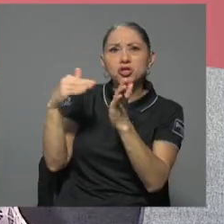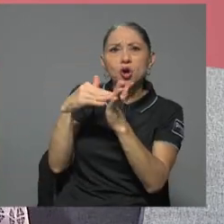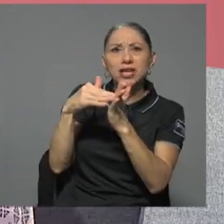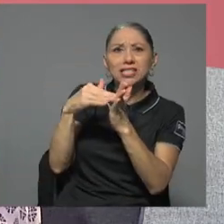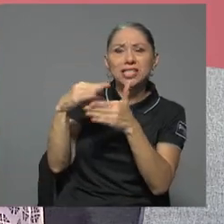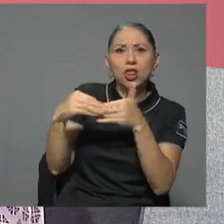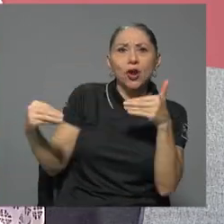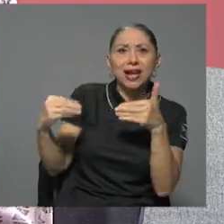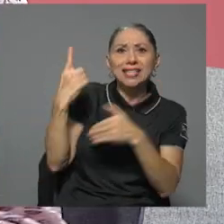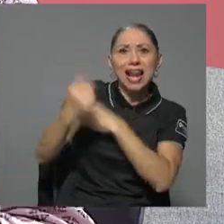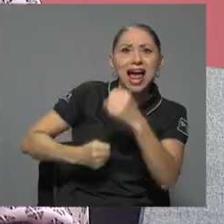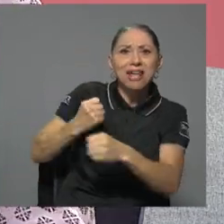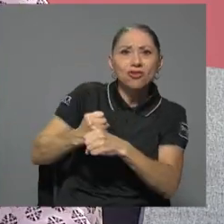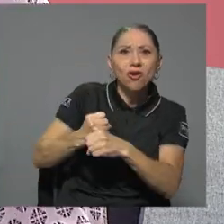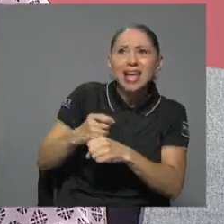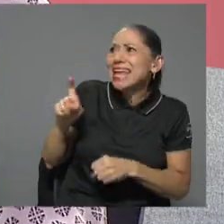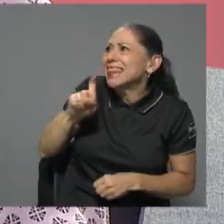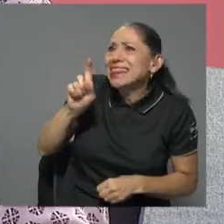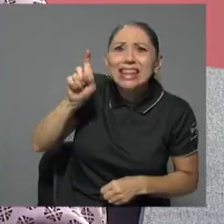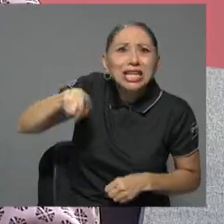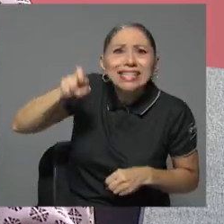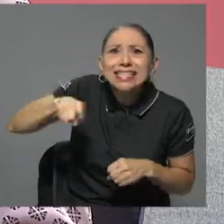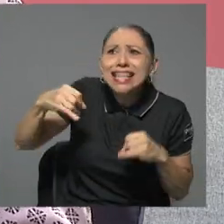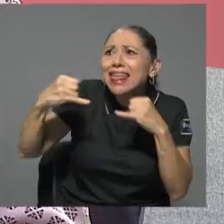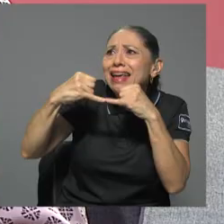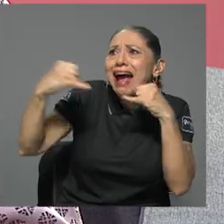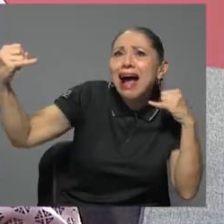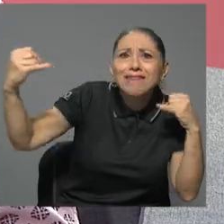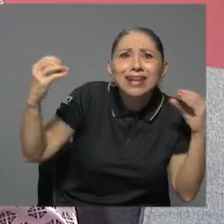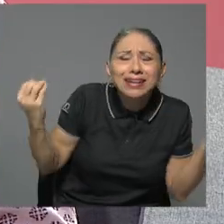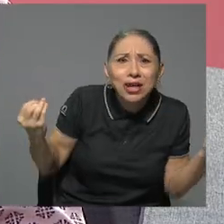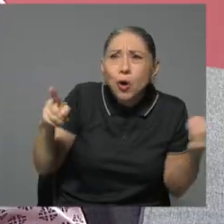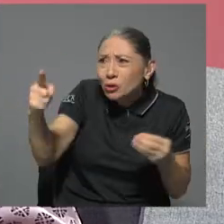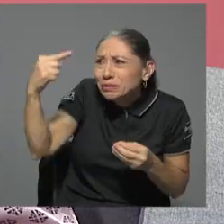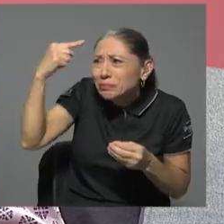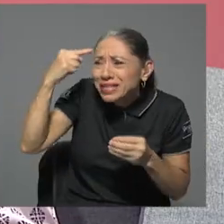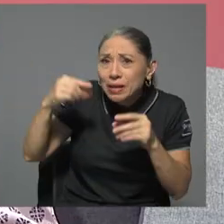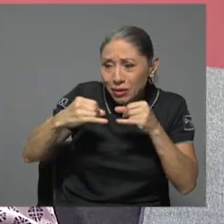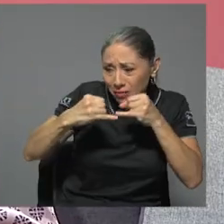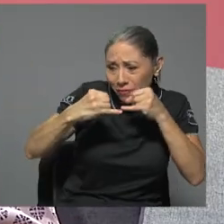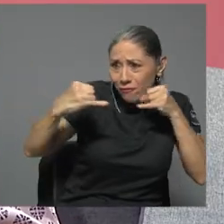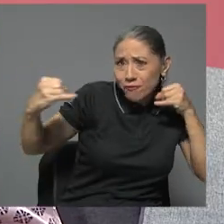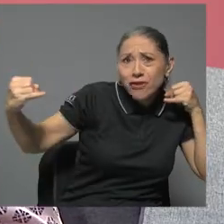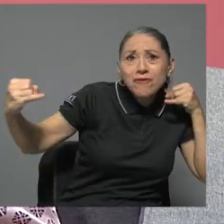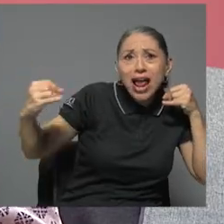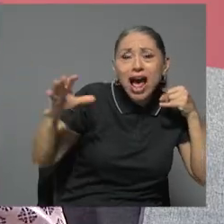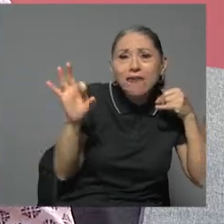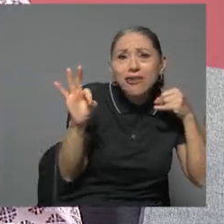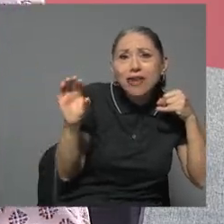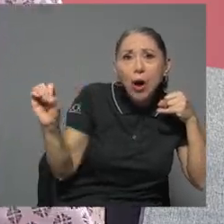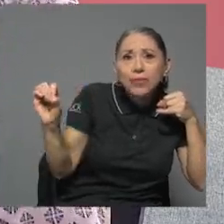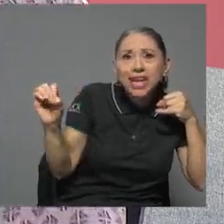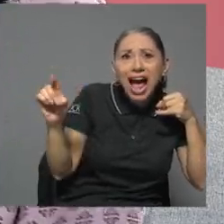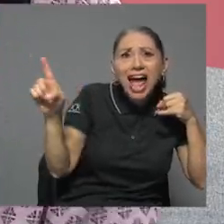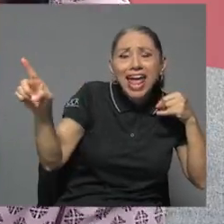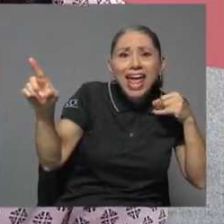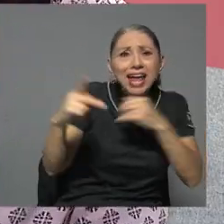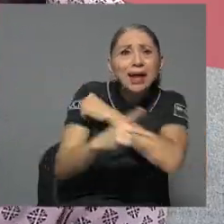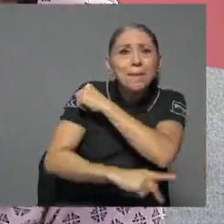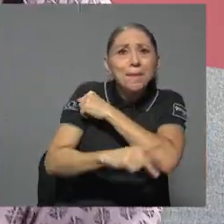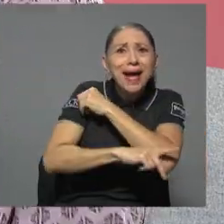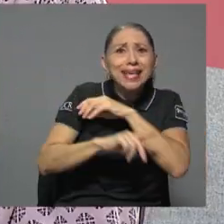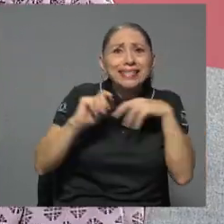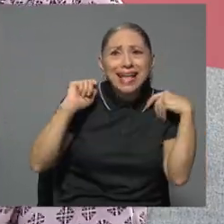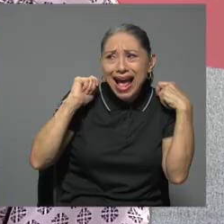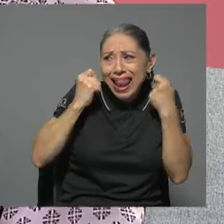cable a ningún lado y estas empresas por ejemplo esto es algo que meter fibra óptica en alaska a donde usted tiene que ir con el